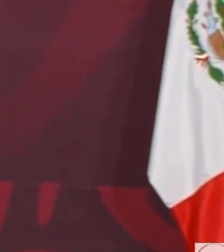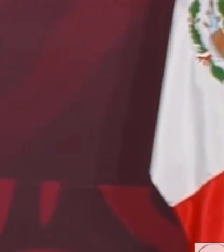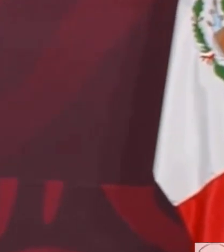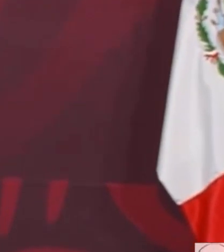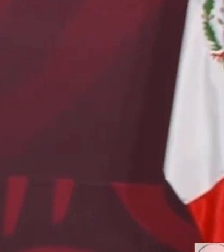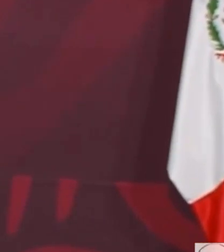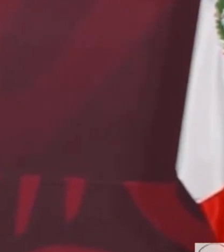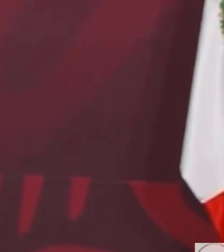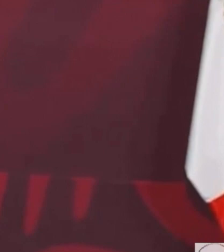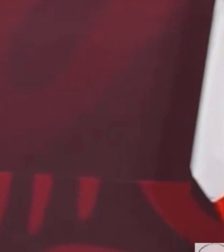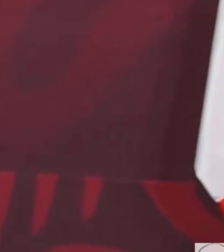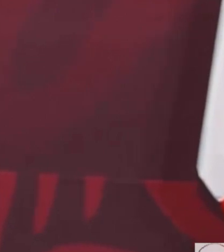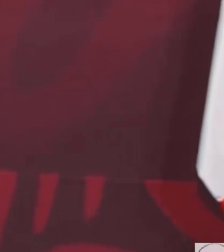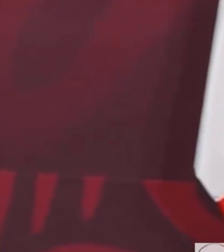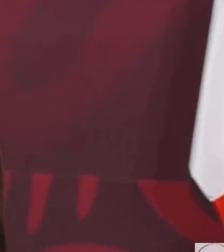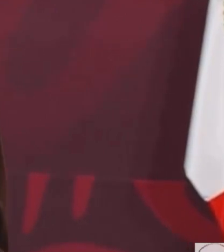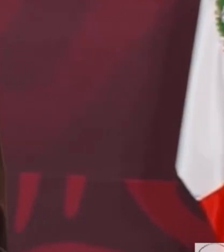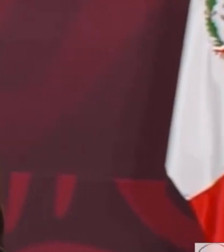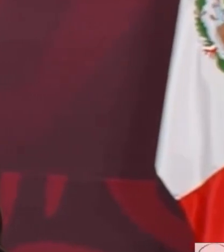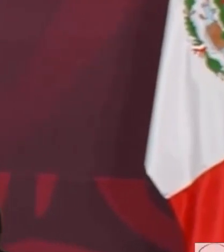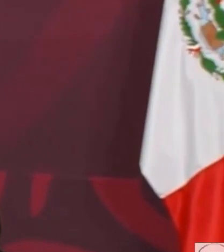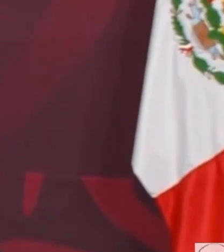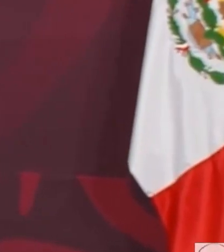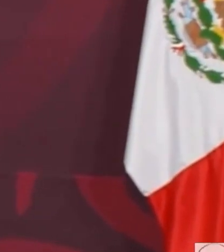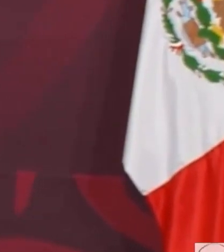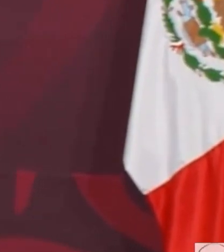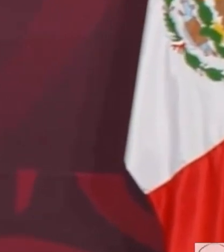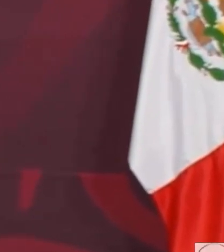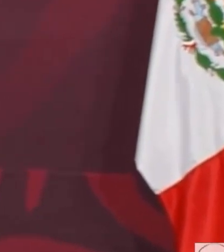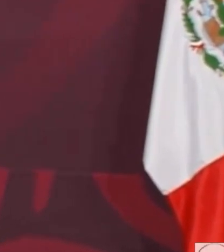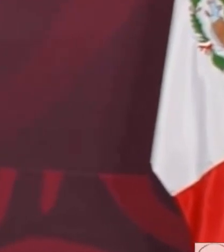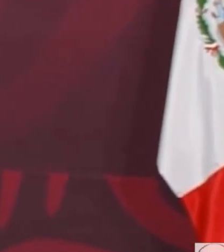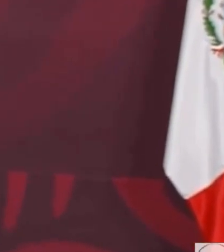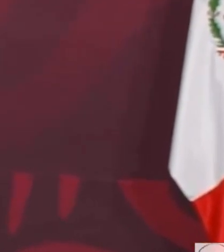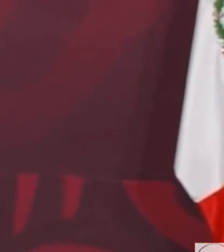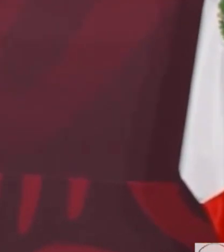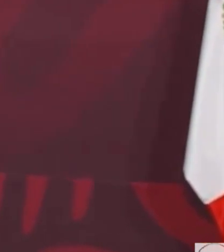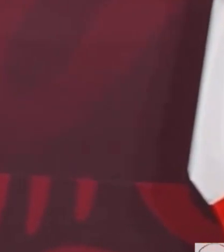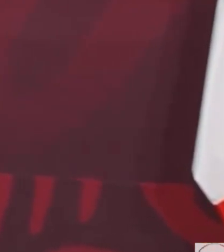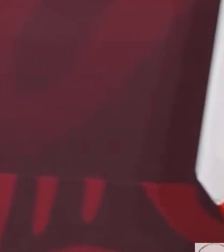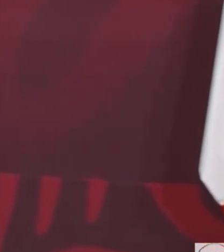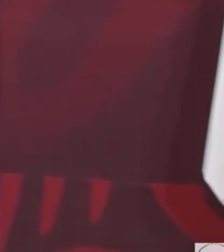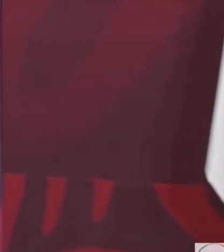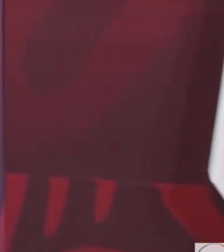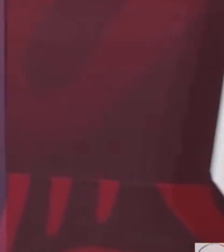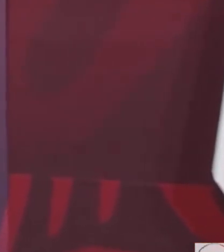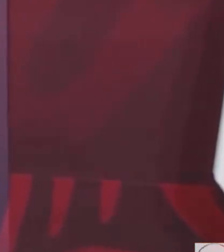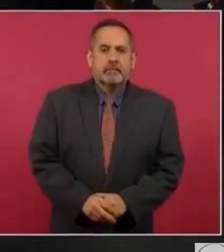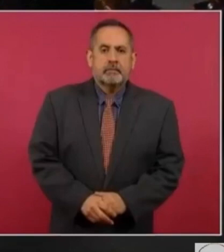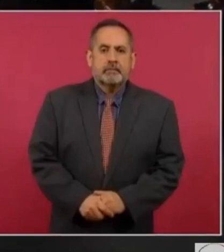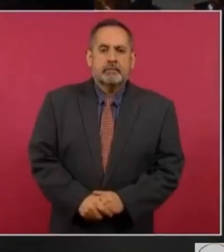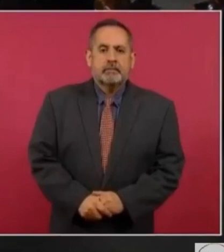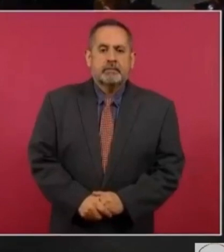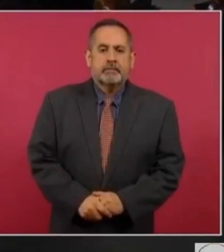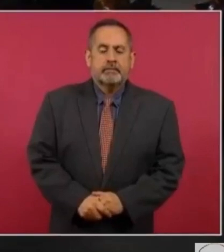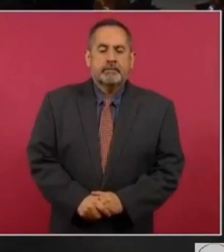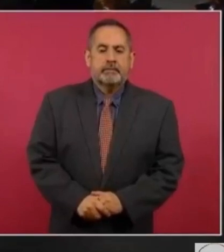porque los hechos supuestamente se habían cometido en México.